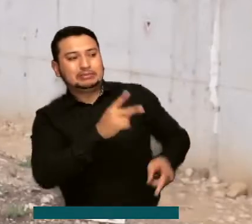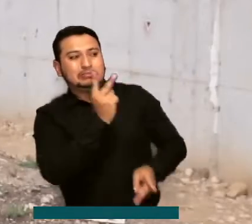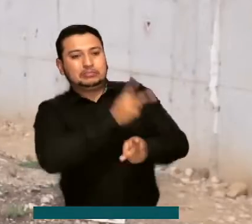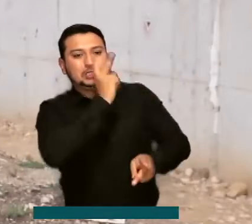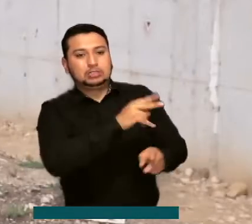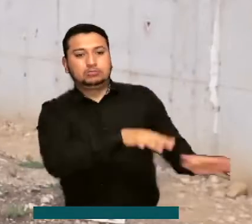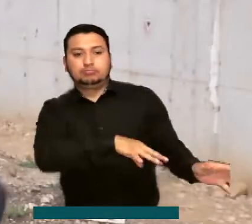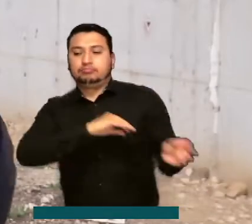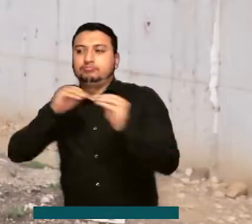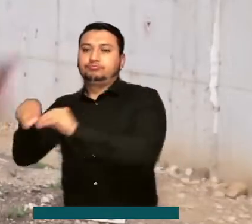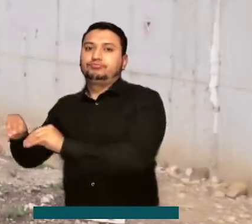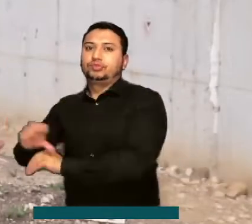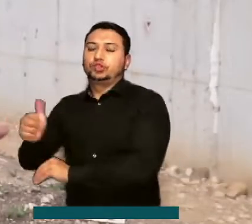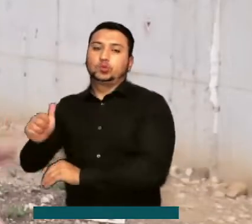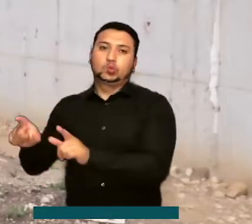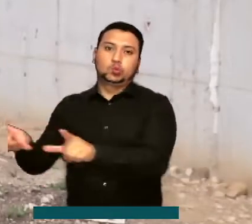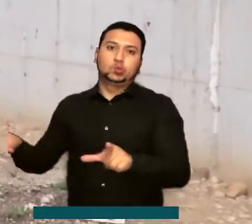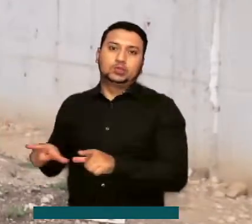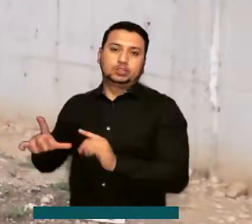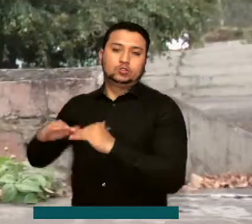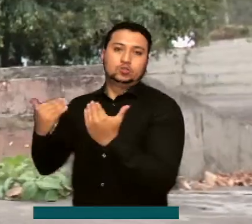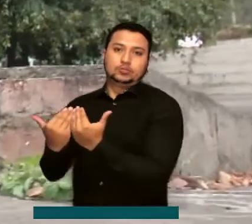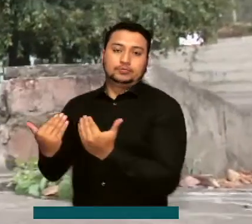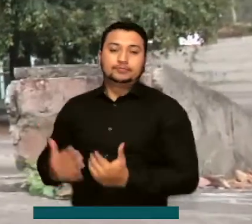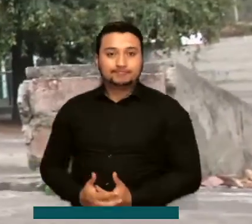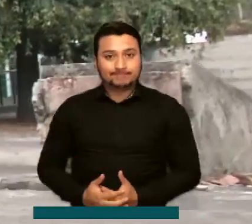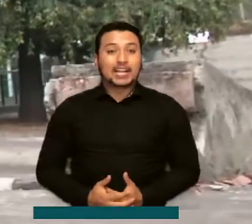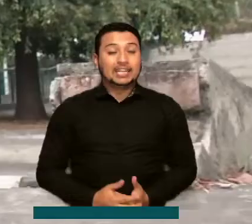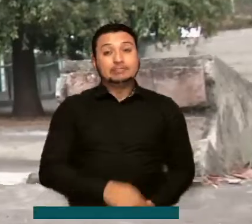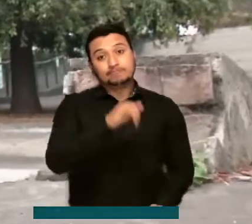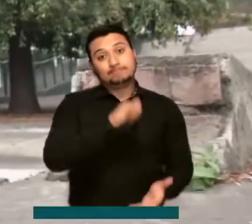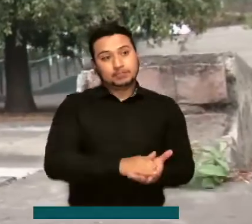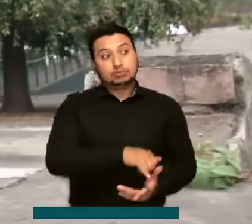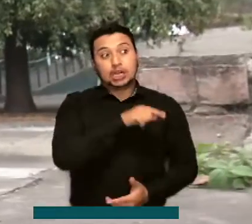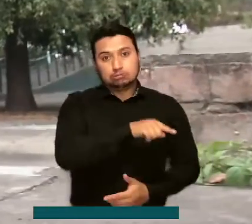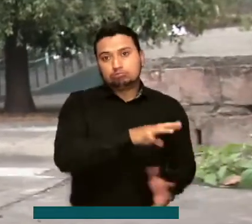evitar de pronto algo mayor hacia